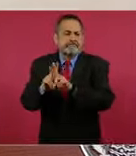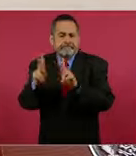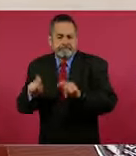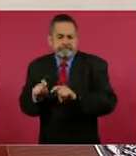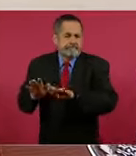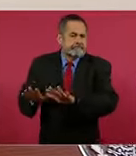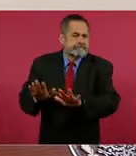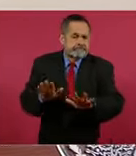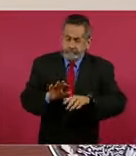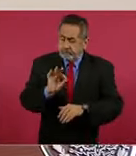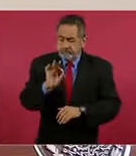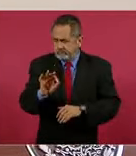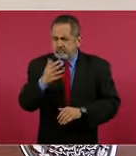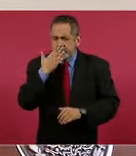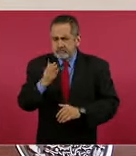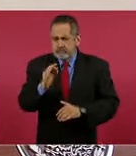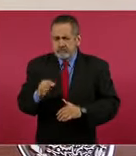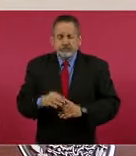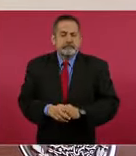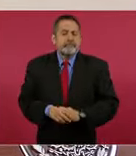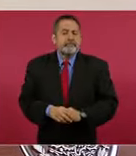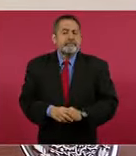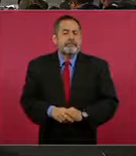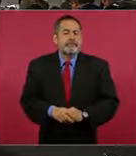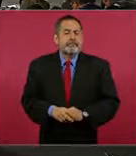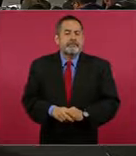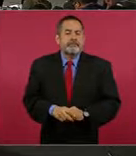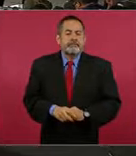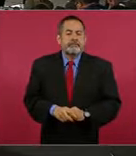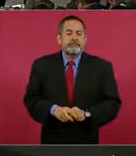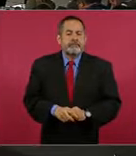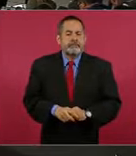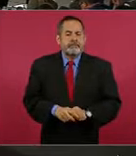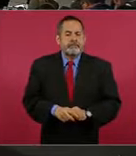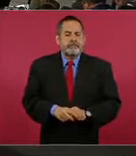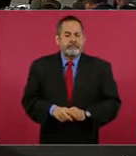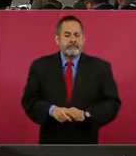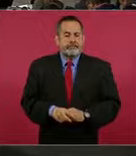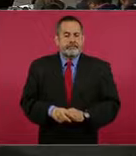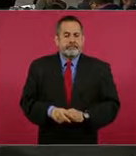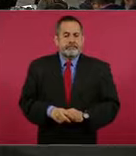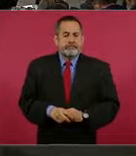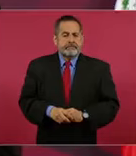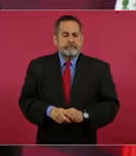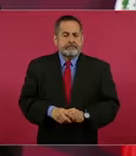Creo que